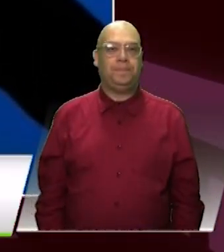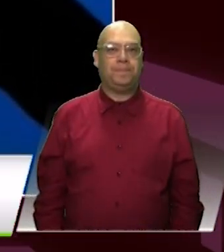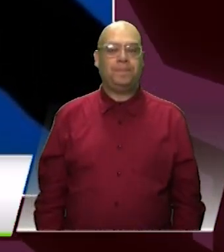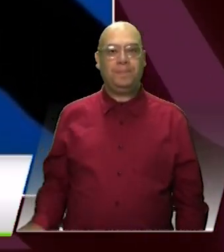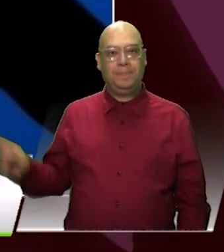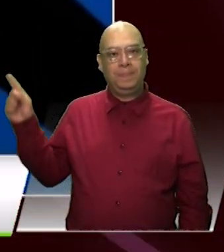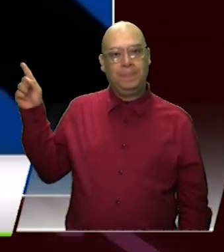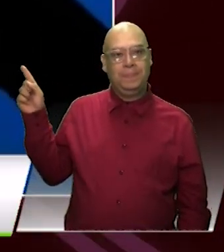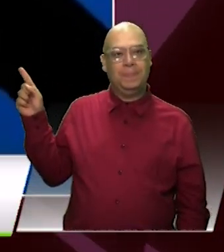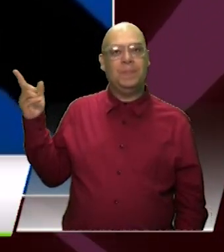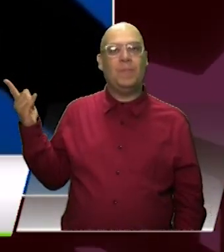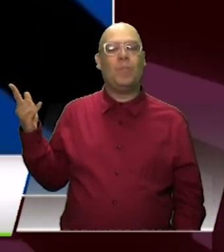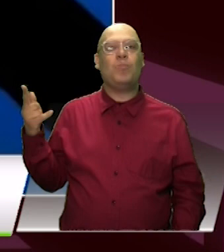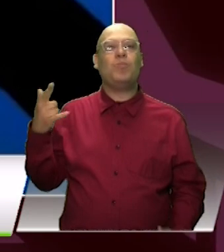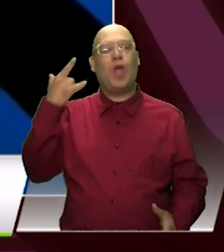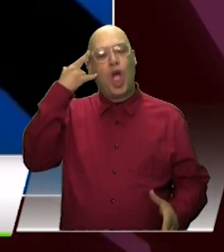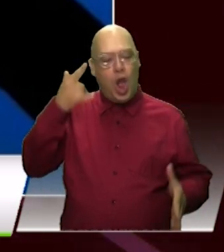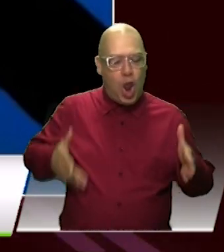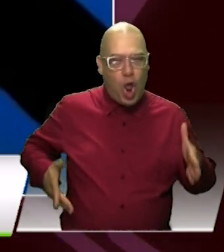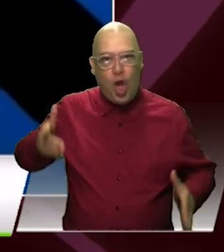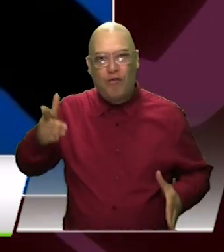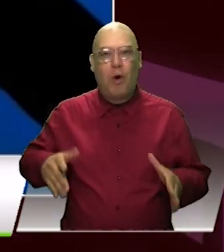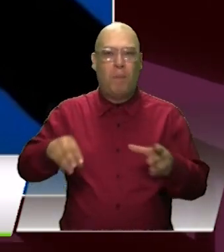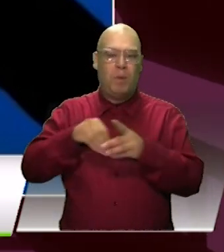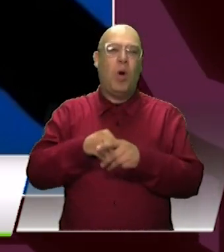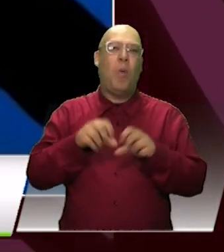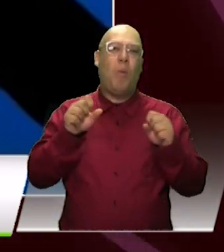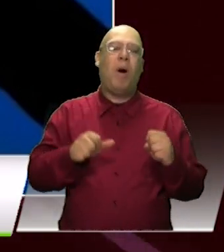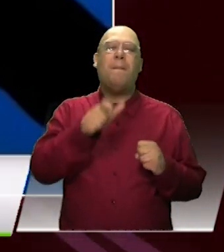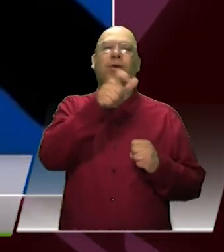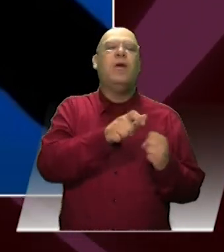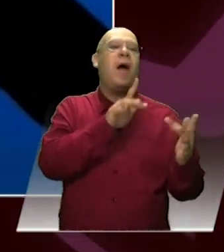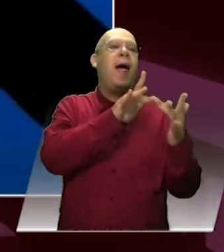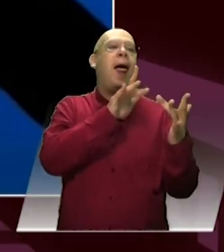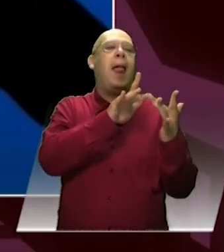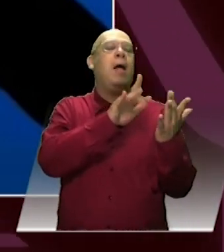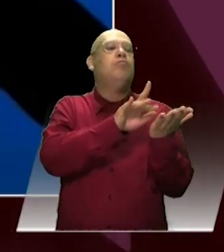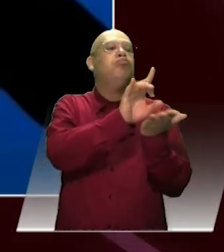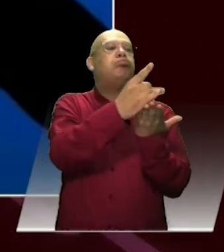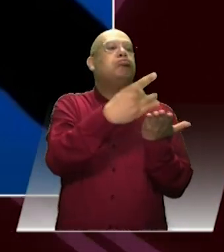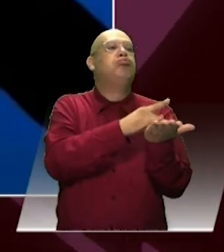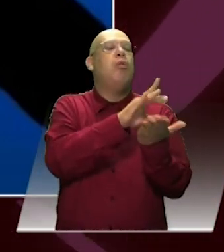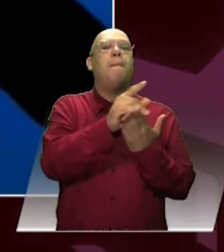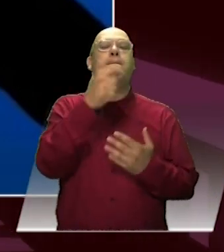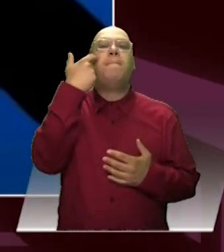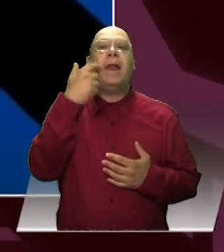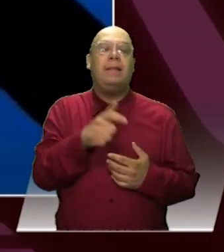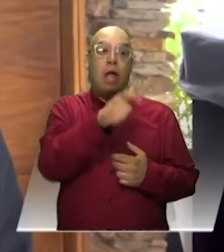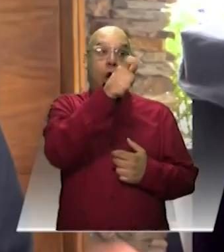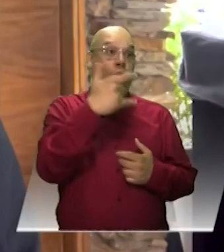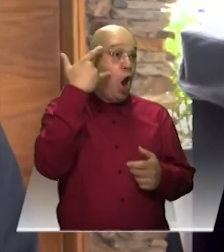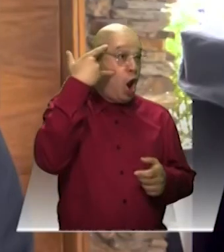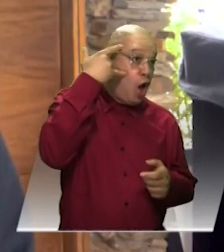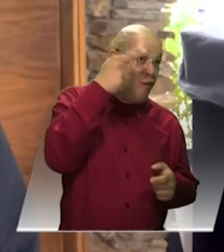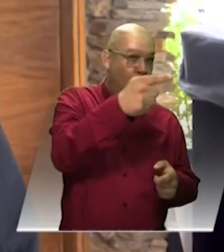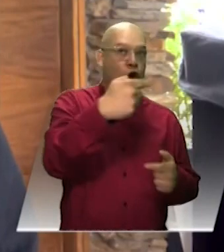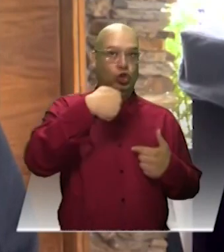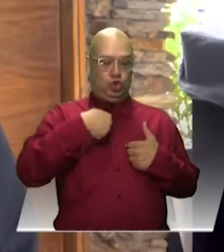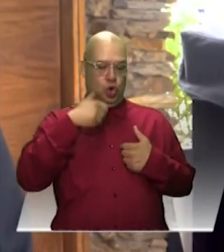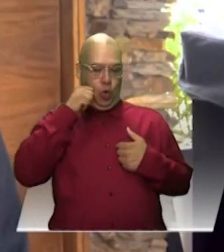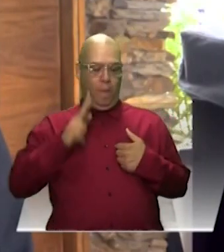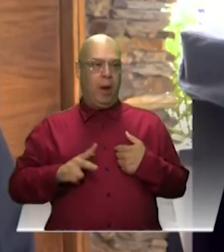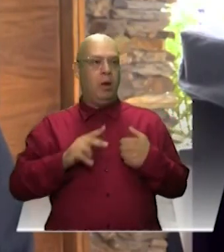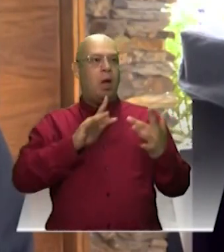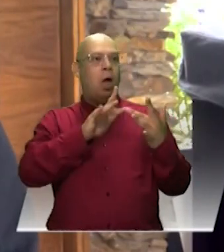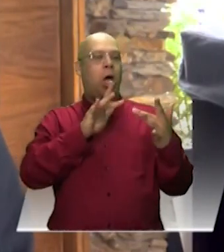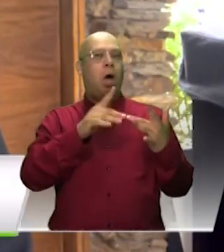ChatGPT es un robot virtual capacitado para interactuar con las personas como si la conversación fuera entre seres humanos. Un chatbot